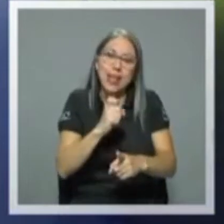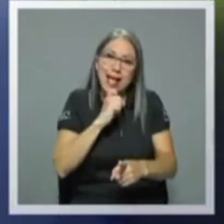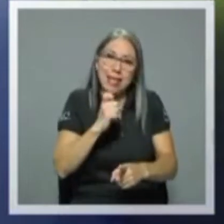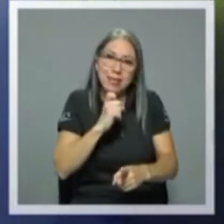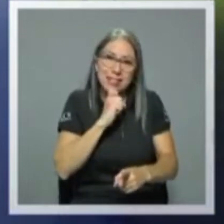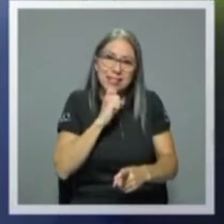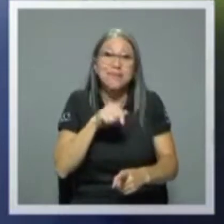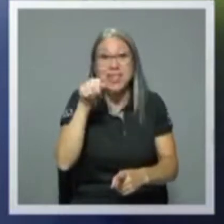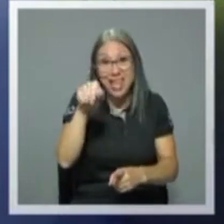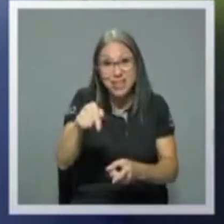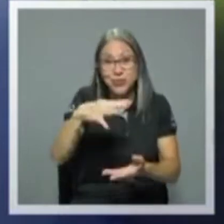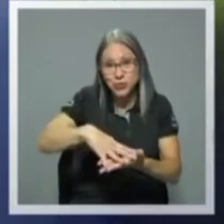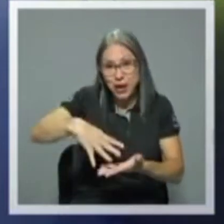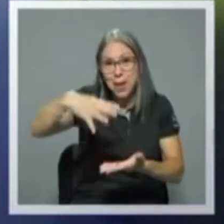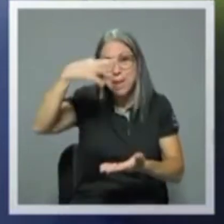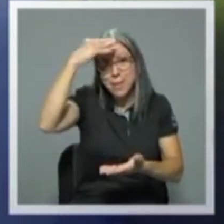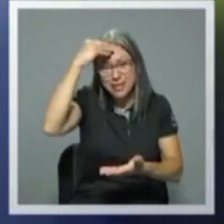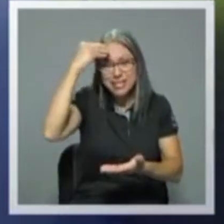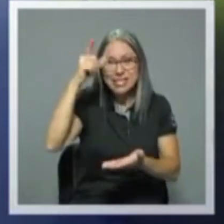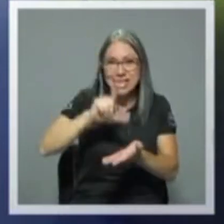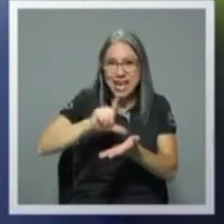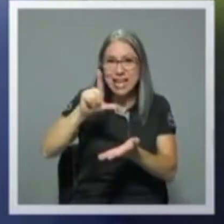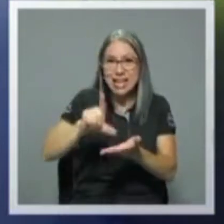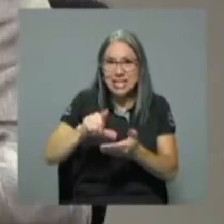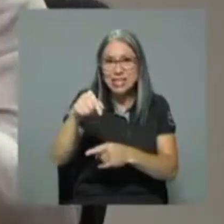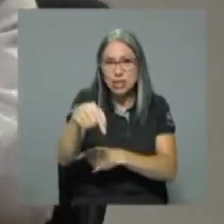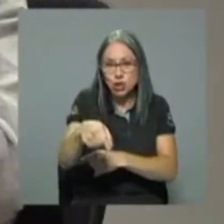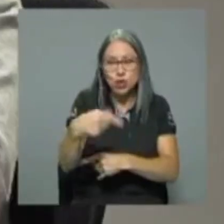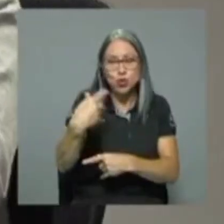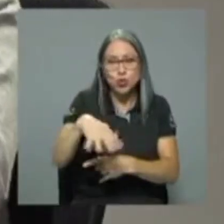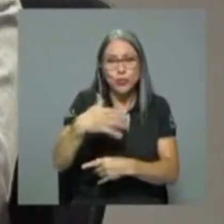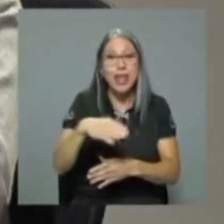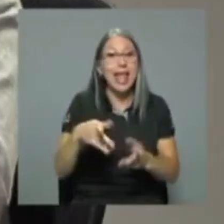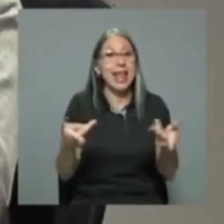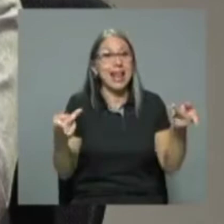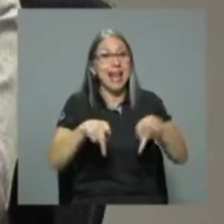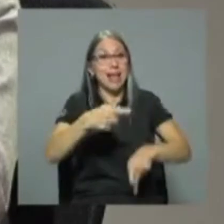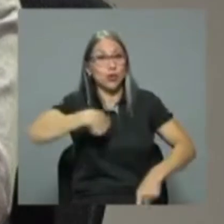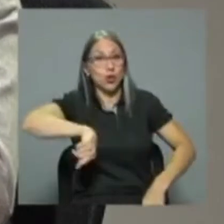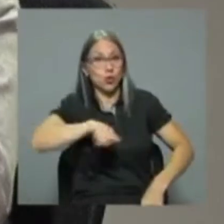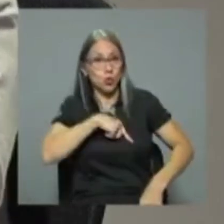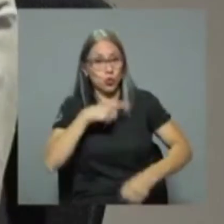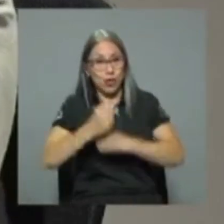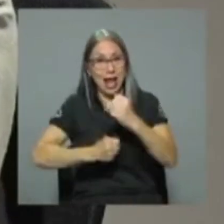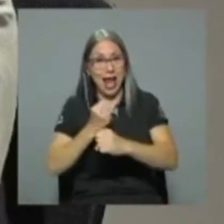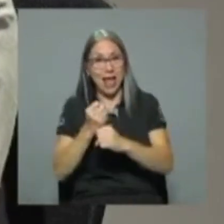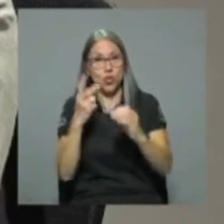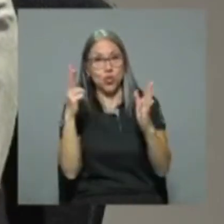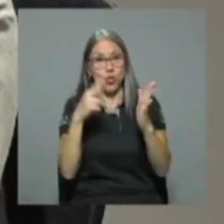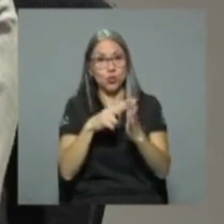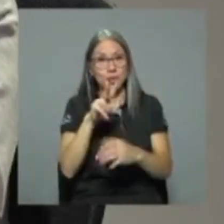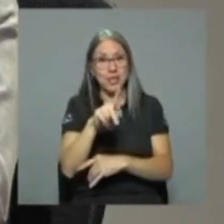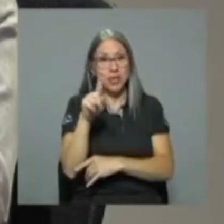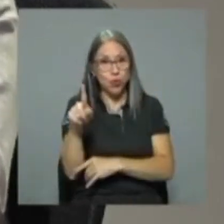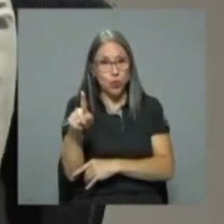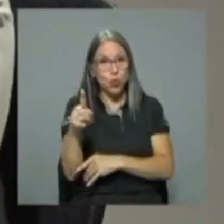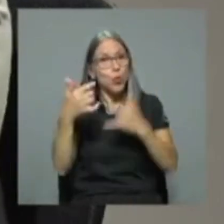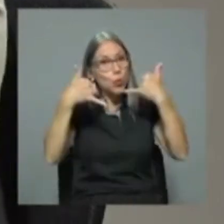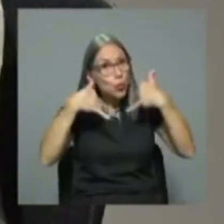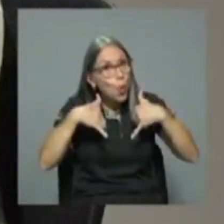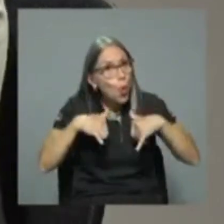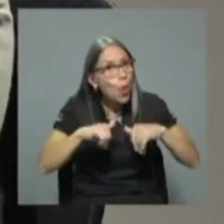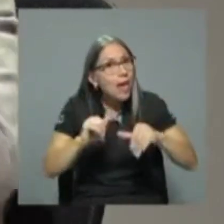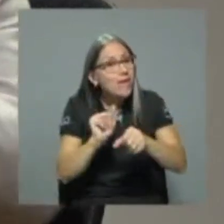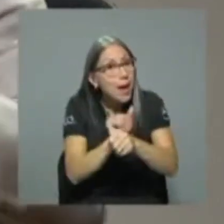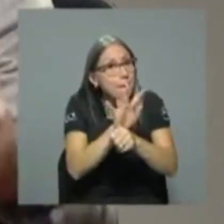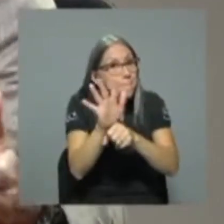lecciones donde tenemos. En el caso nuestro, en el 2021, que sigue siendo un año de pandemia,